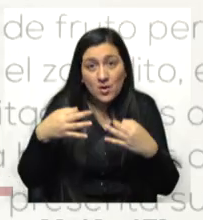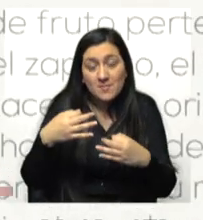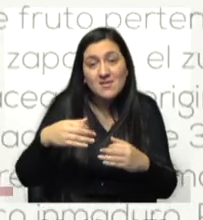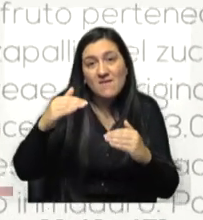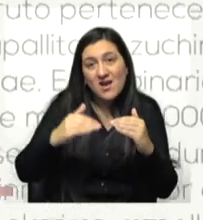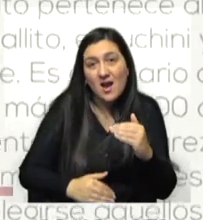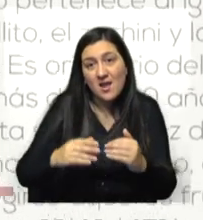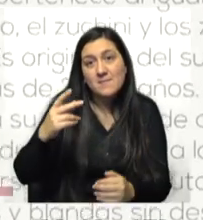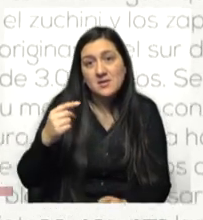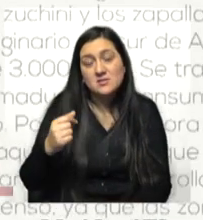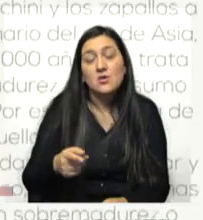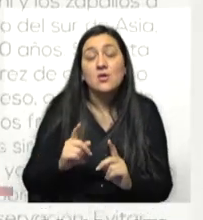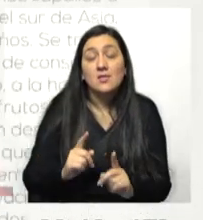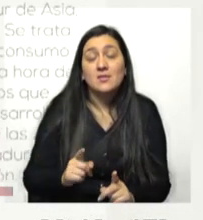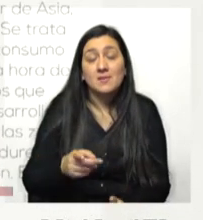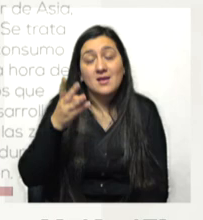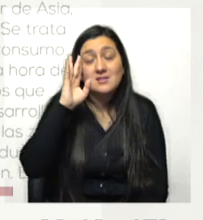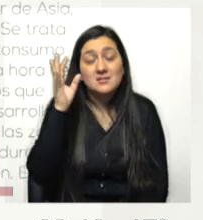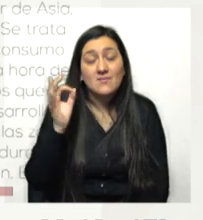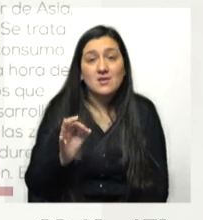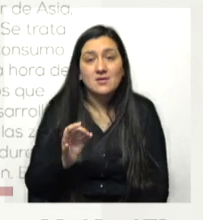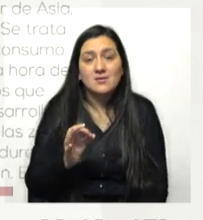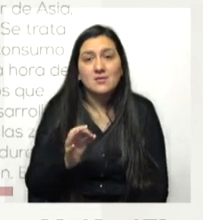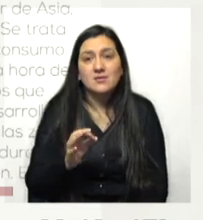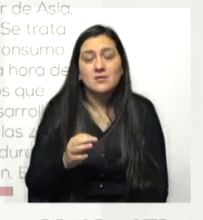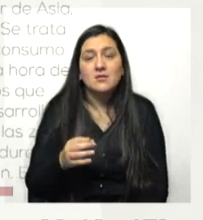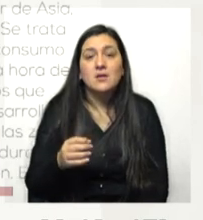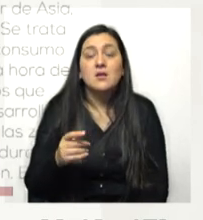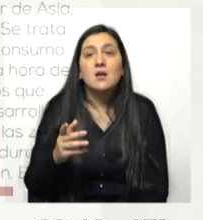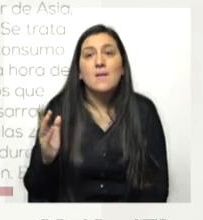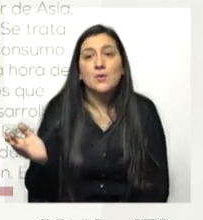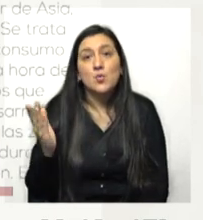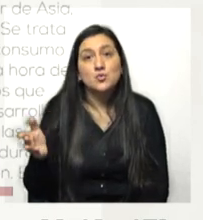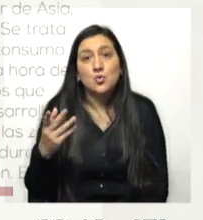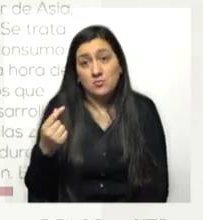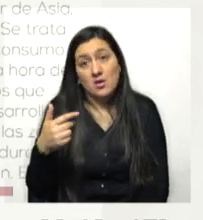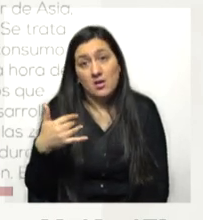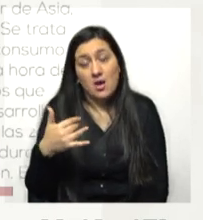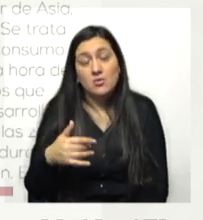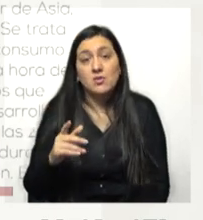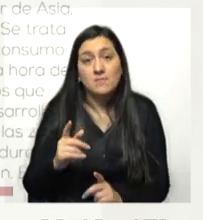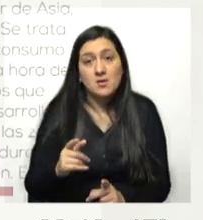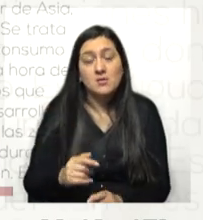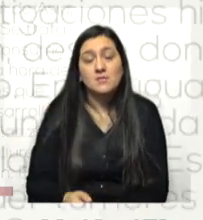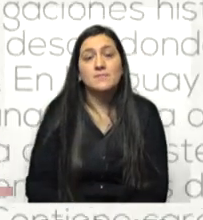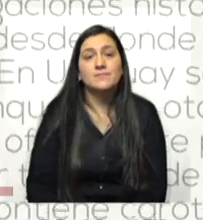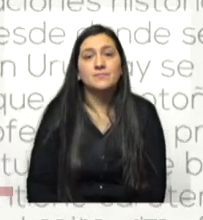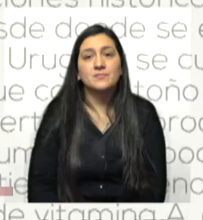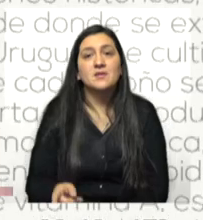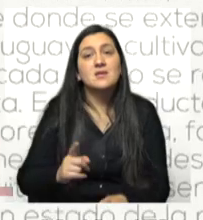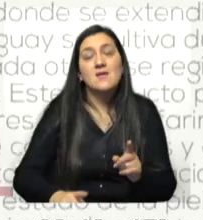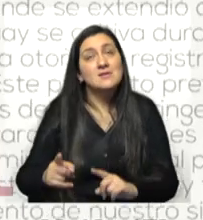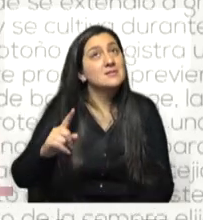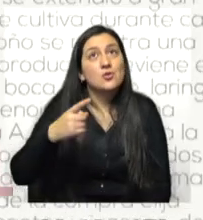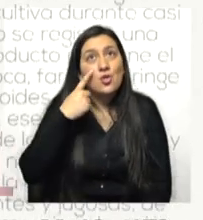también hay que tener en cuenta, digamos, el costo de producción, todos los costos, digamos, que también es un factor a veces que no lo tenemos tan en